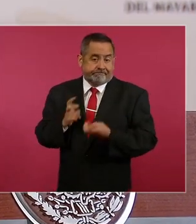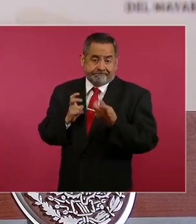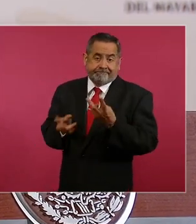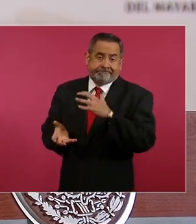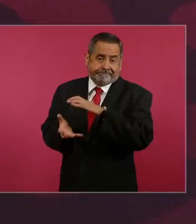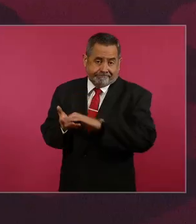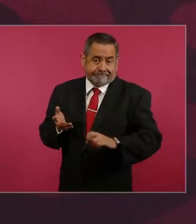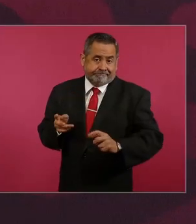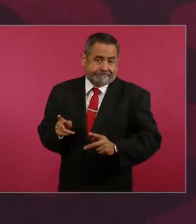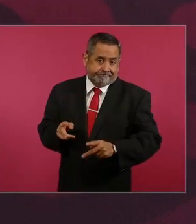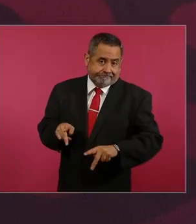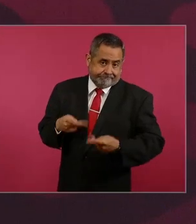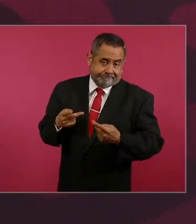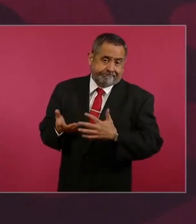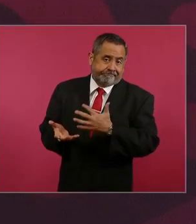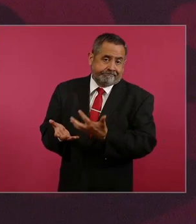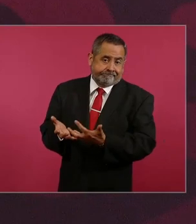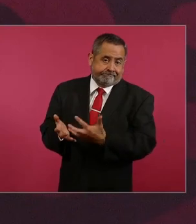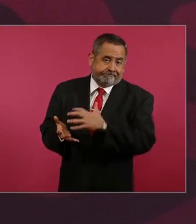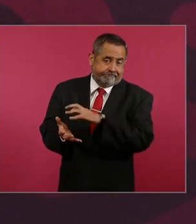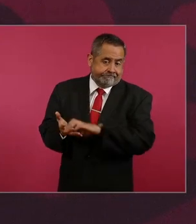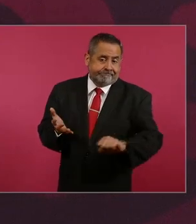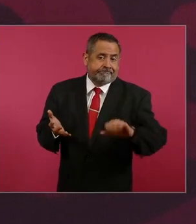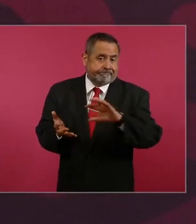en la